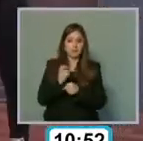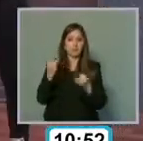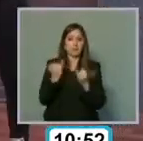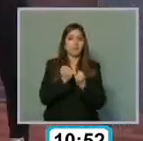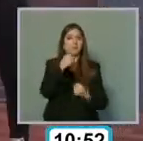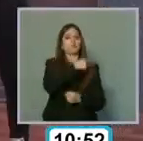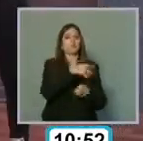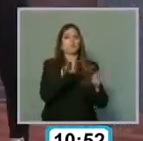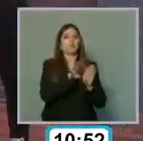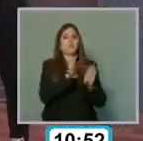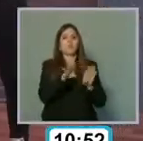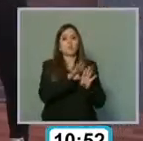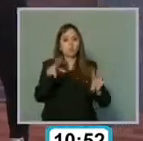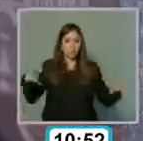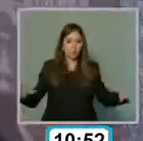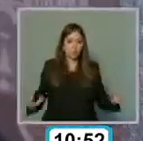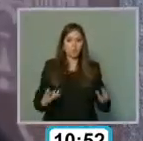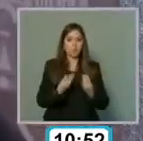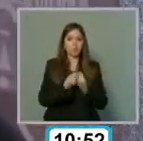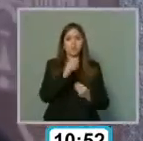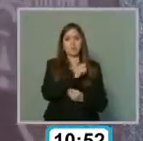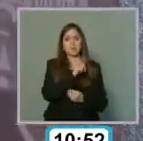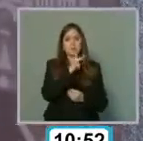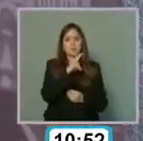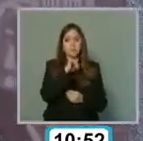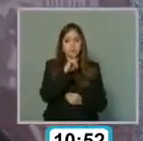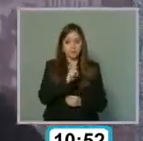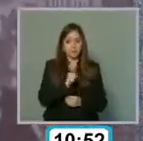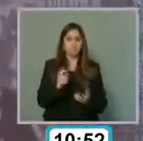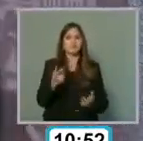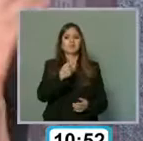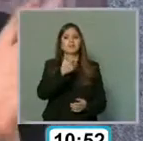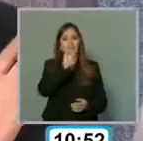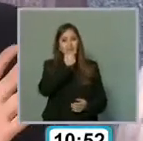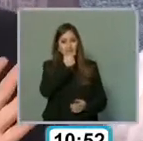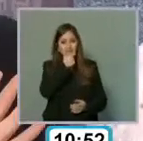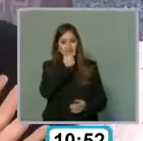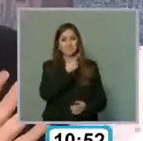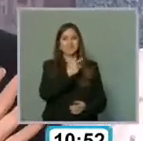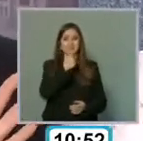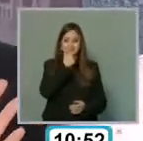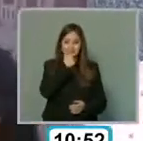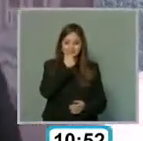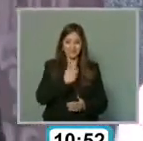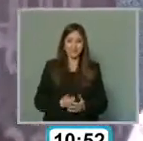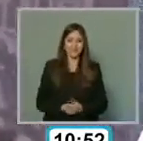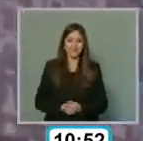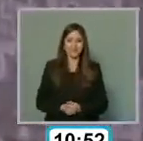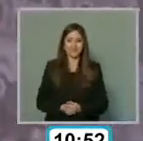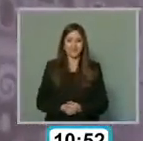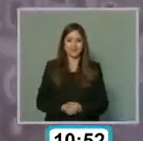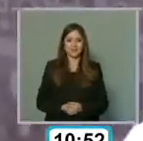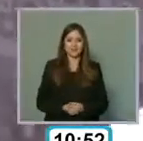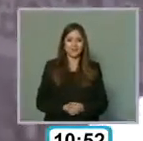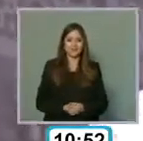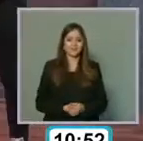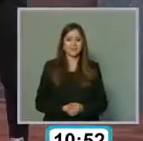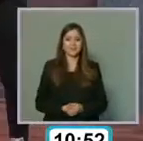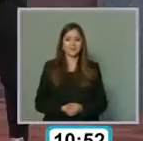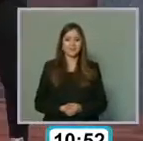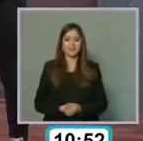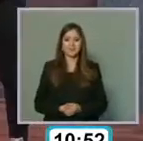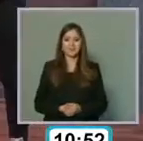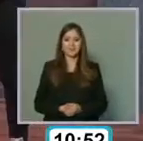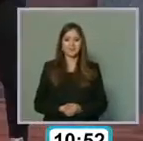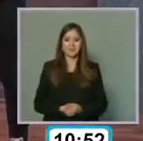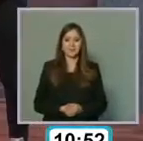pensado como de estreno tener a Pris. Sonríe, Pris. Ahí está, eso. Oye, y bueno, hay